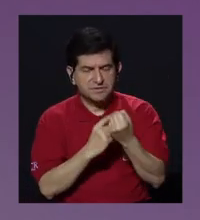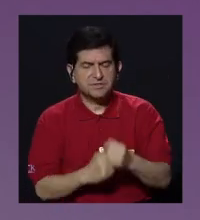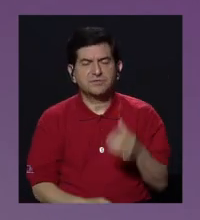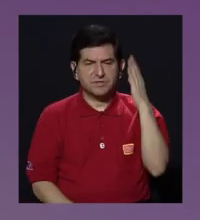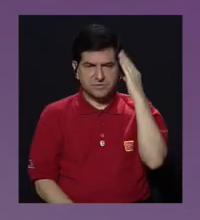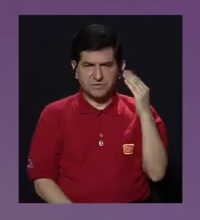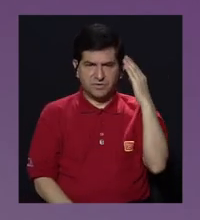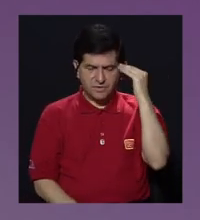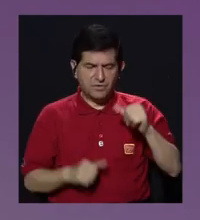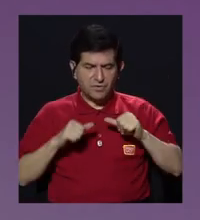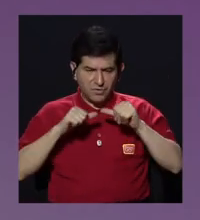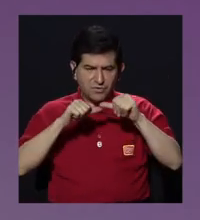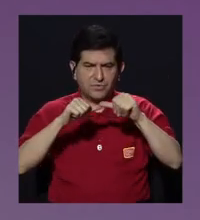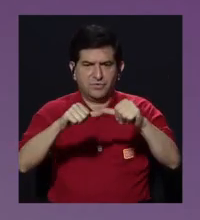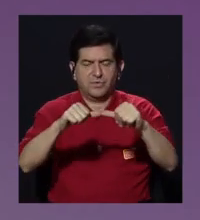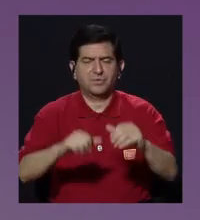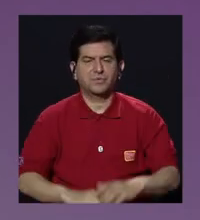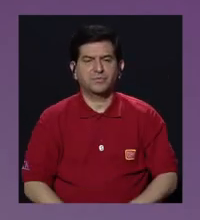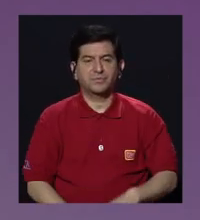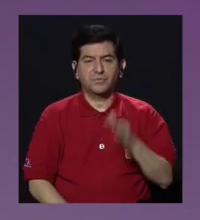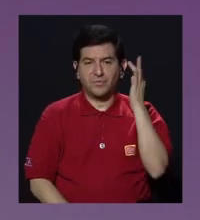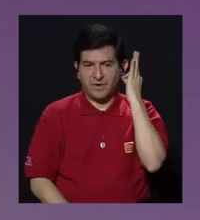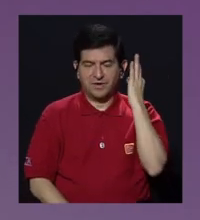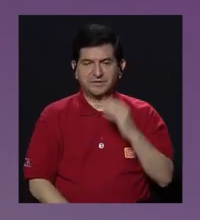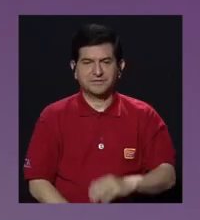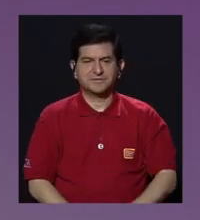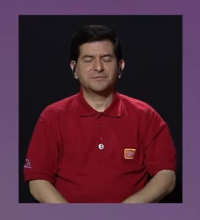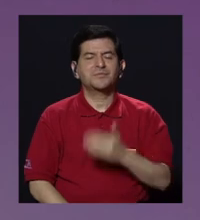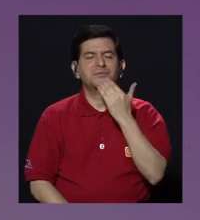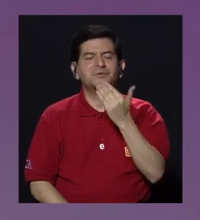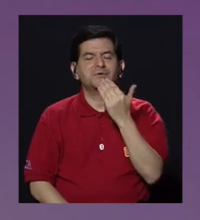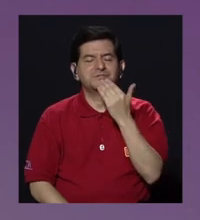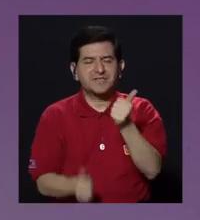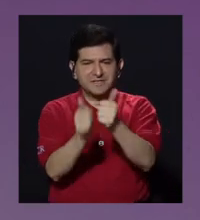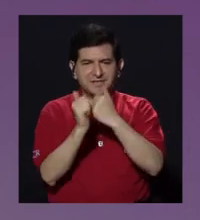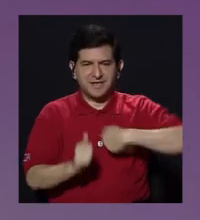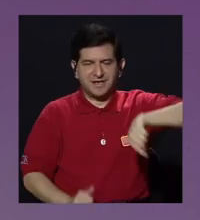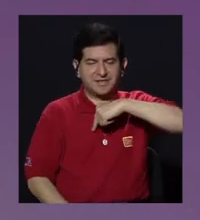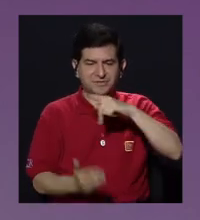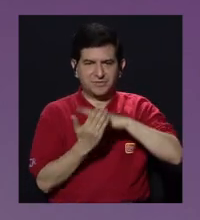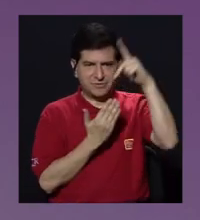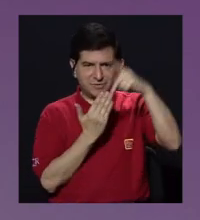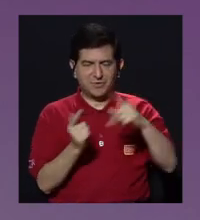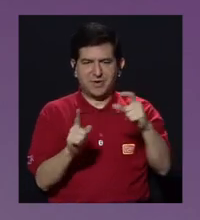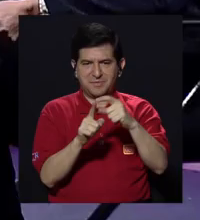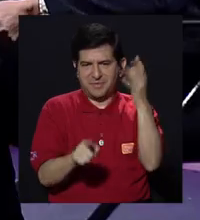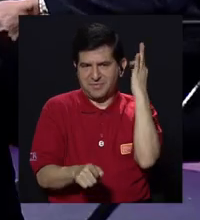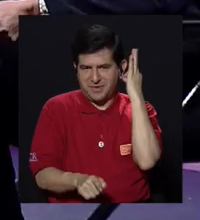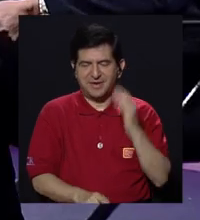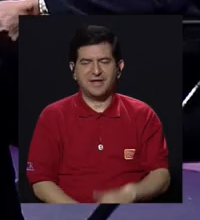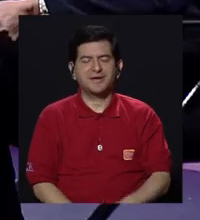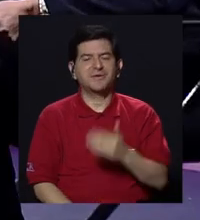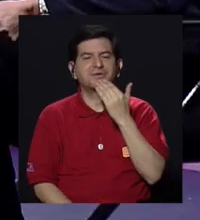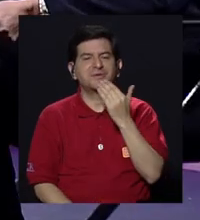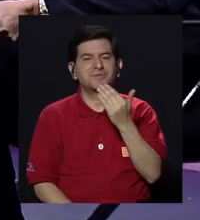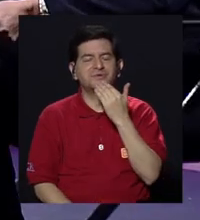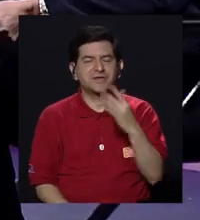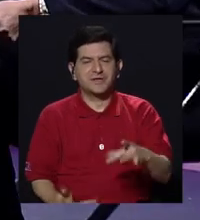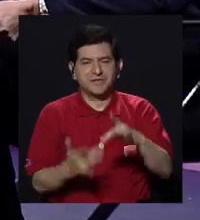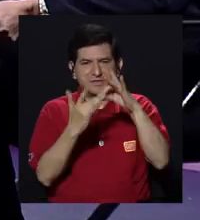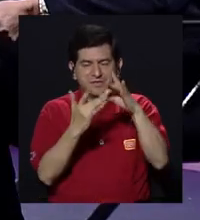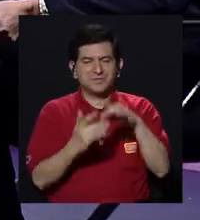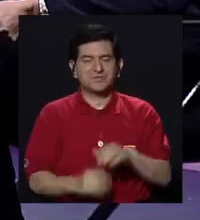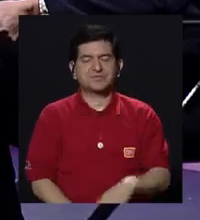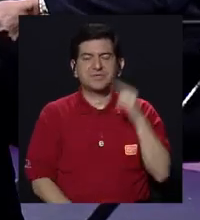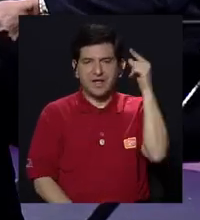estamos viviendo constantemente las mujeres. Muchas gracias por acompañarnos en este programa de Palabra de Mujer y un agradecimiento muy